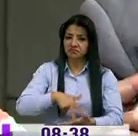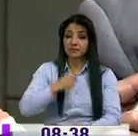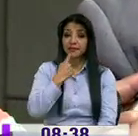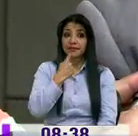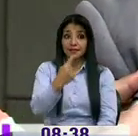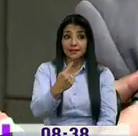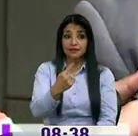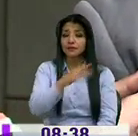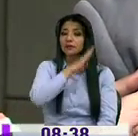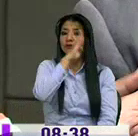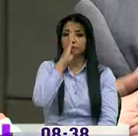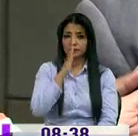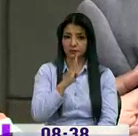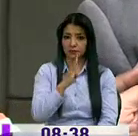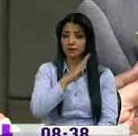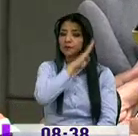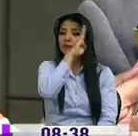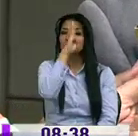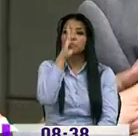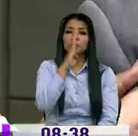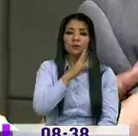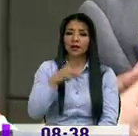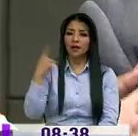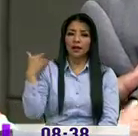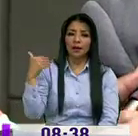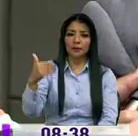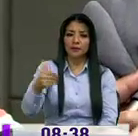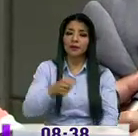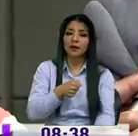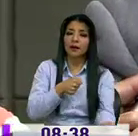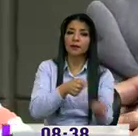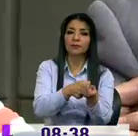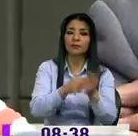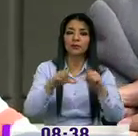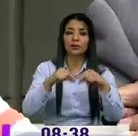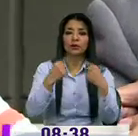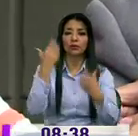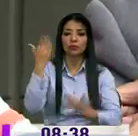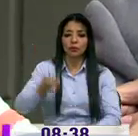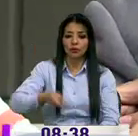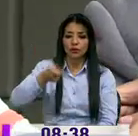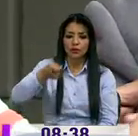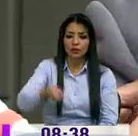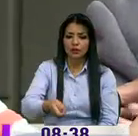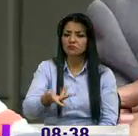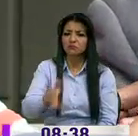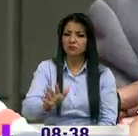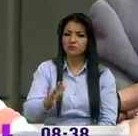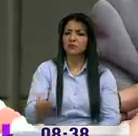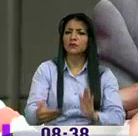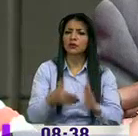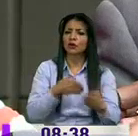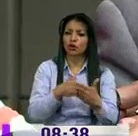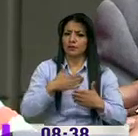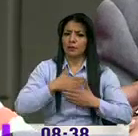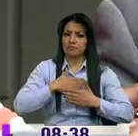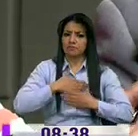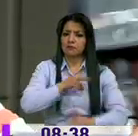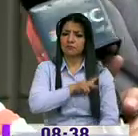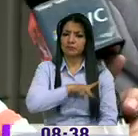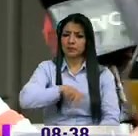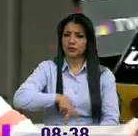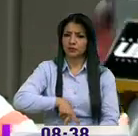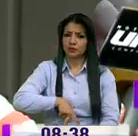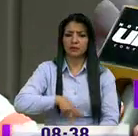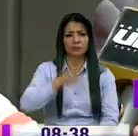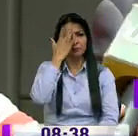que nunca, jamás ha apoyado a ningún partido político, pues eso va en contra de sus convicciones personales. ¿Por qué se